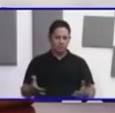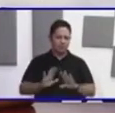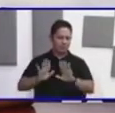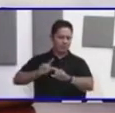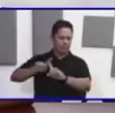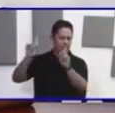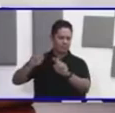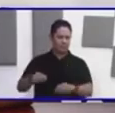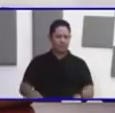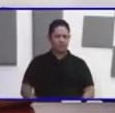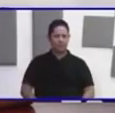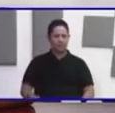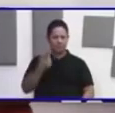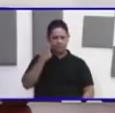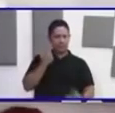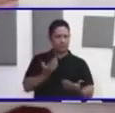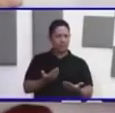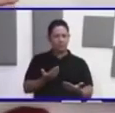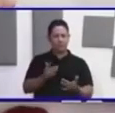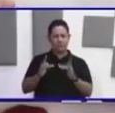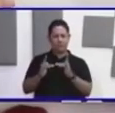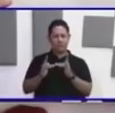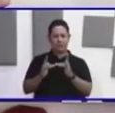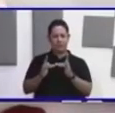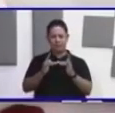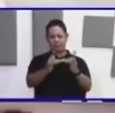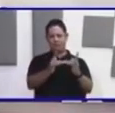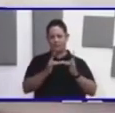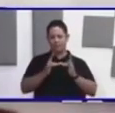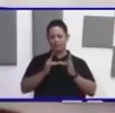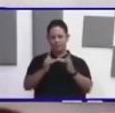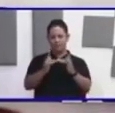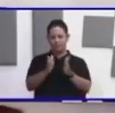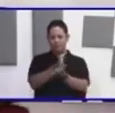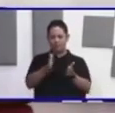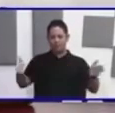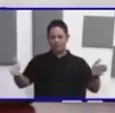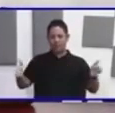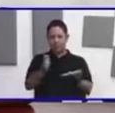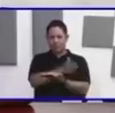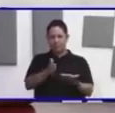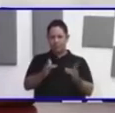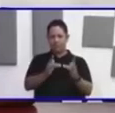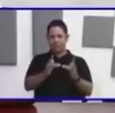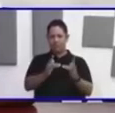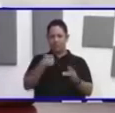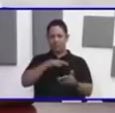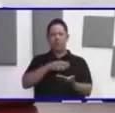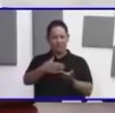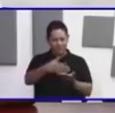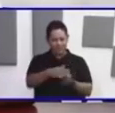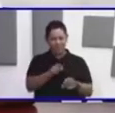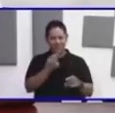vida. Vieron la posición de las camas, la separación de las mismas. Es que nosotros también compramos camillas. Esas camillas son en acero